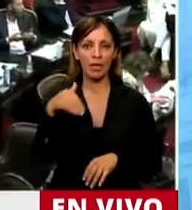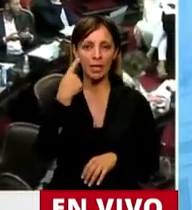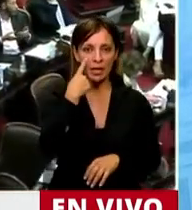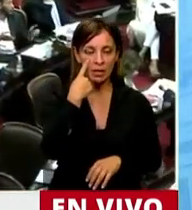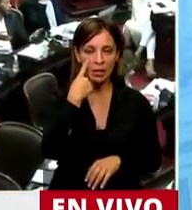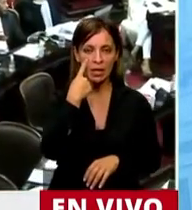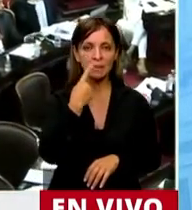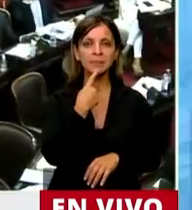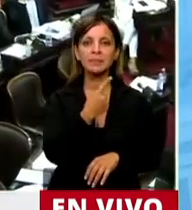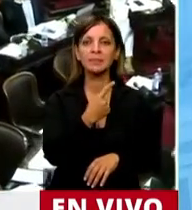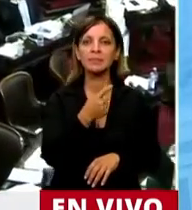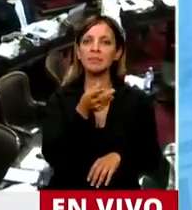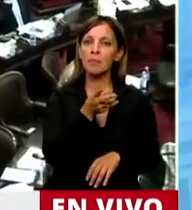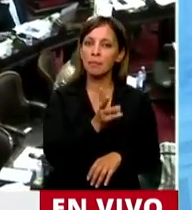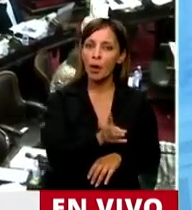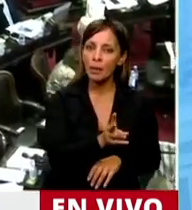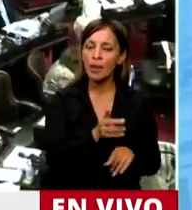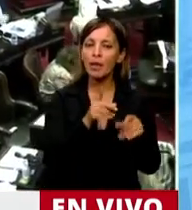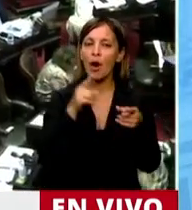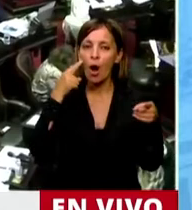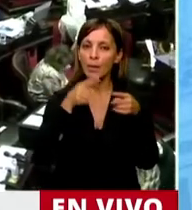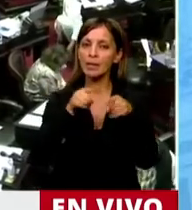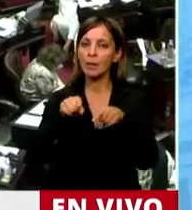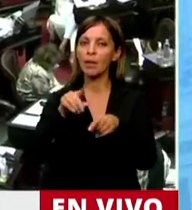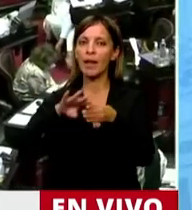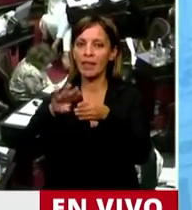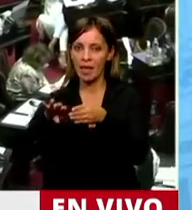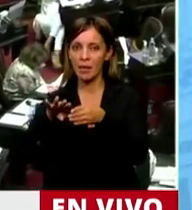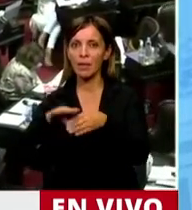de que no se va a poder usar, como dice aquí,